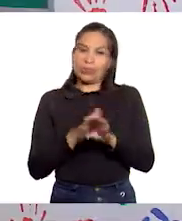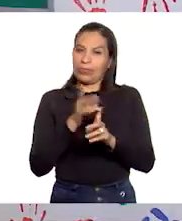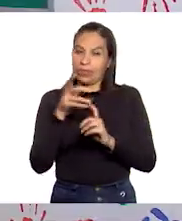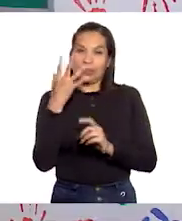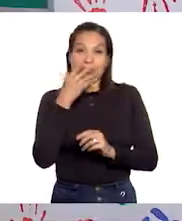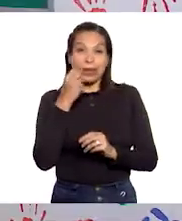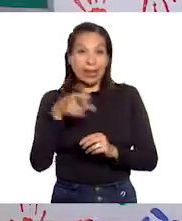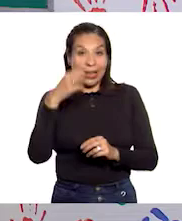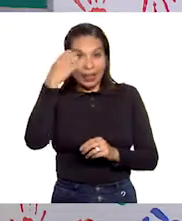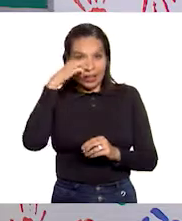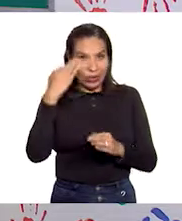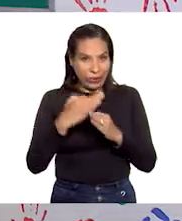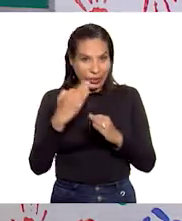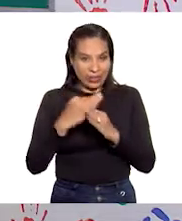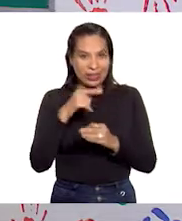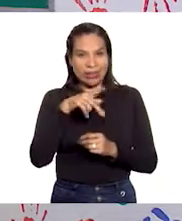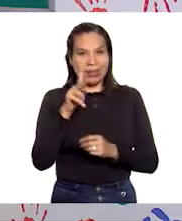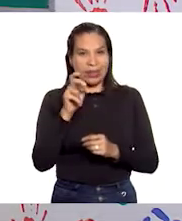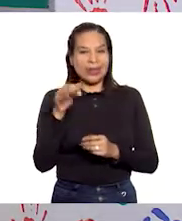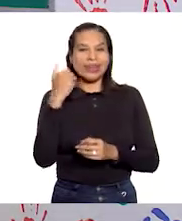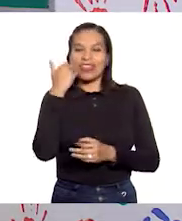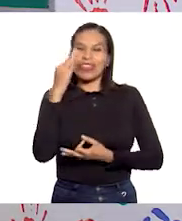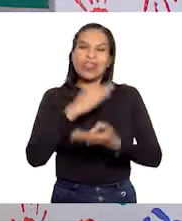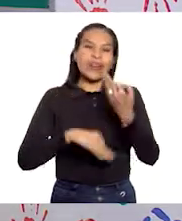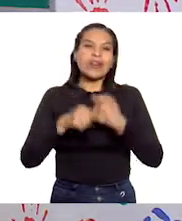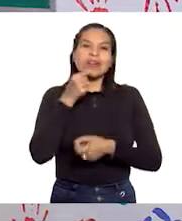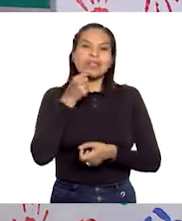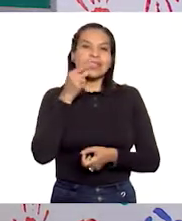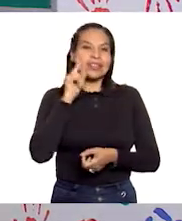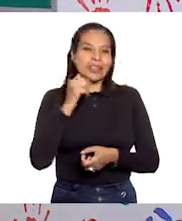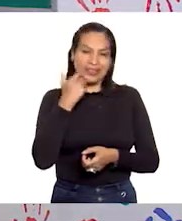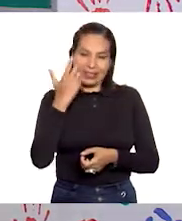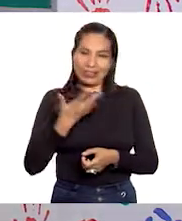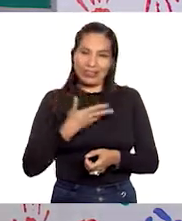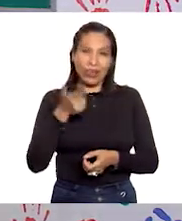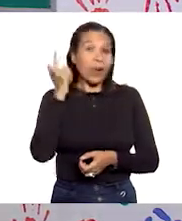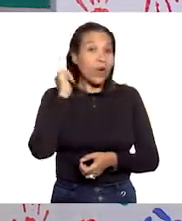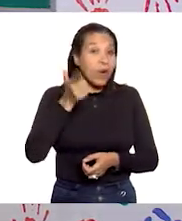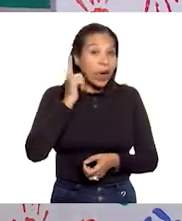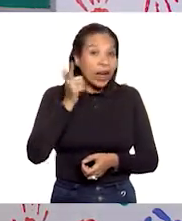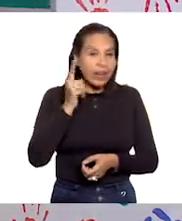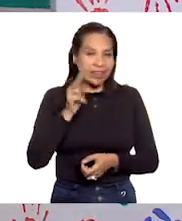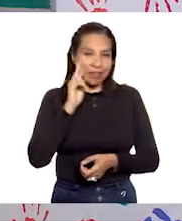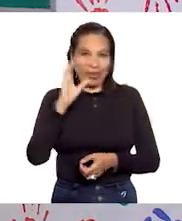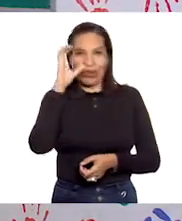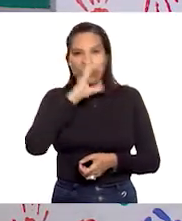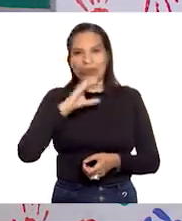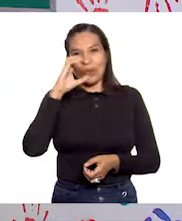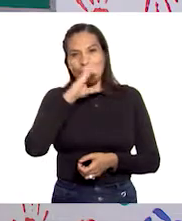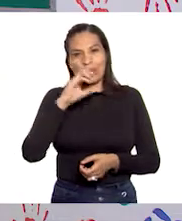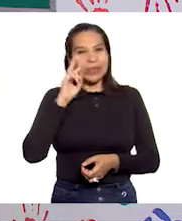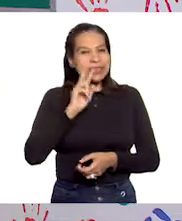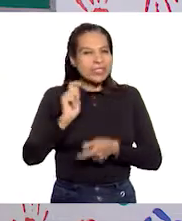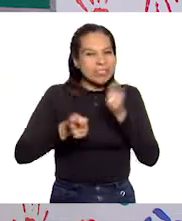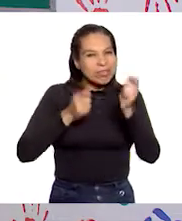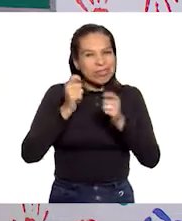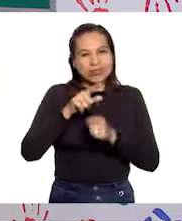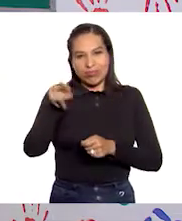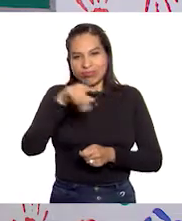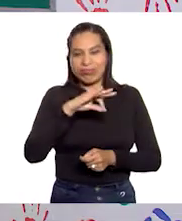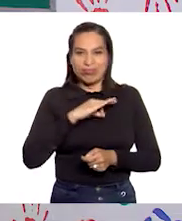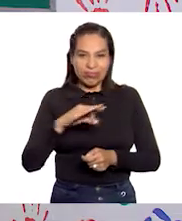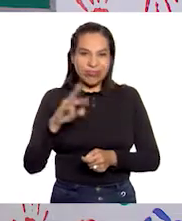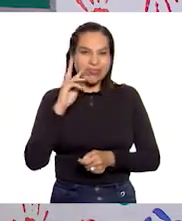por eso esta experiencia que tiene Pepe queremos que todos los niños y niñas la tengan, así que esperamos picar su curiosidad y que ustedes después